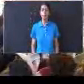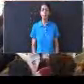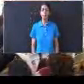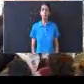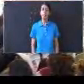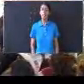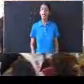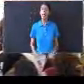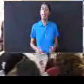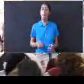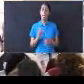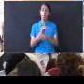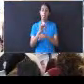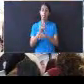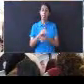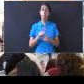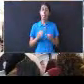Saúl.